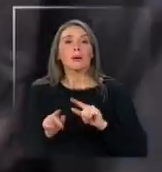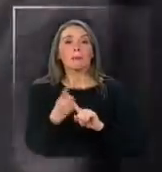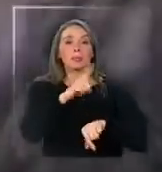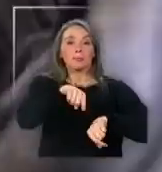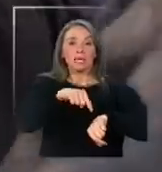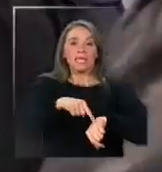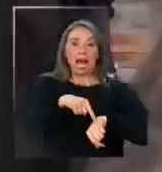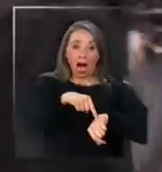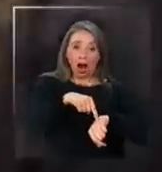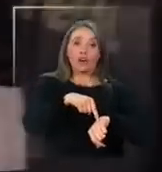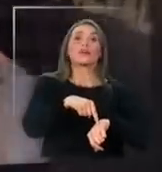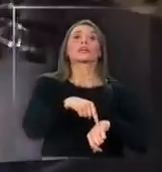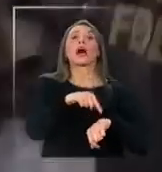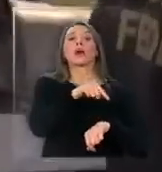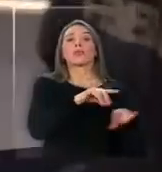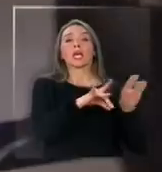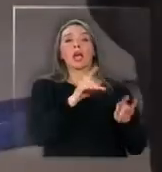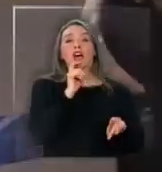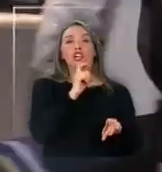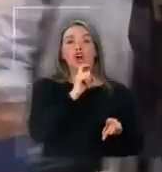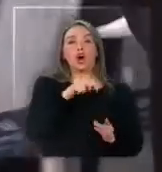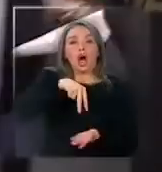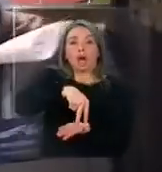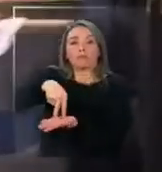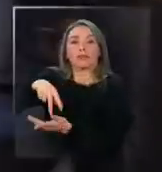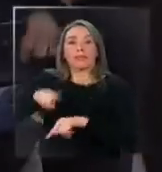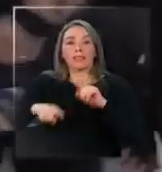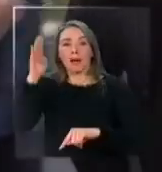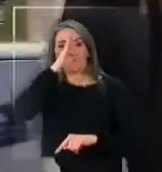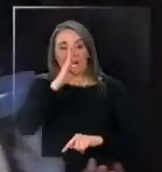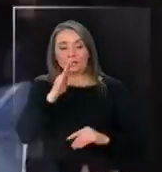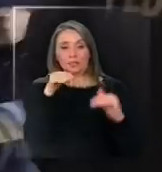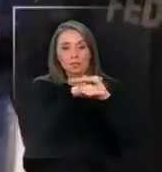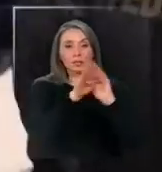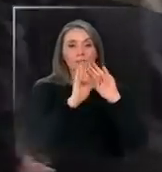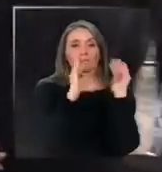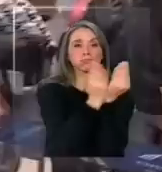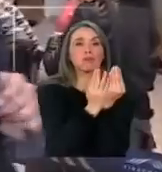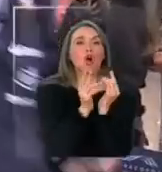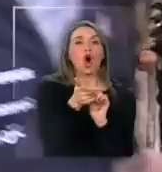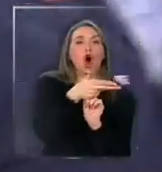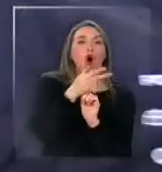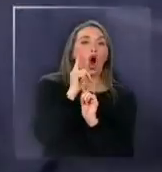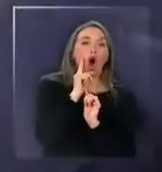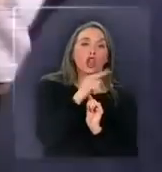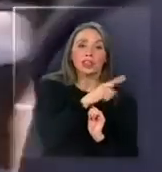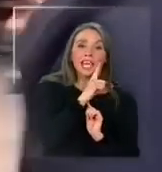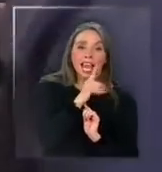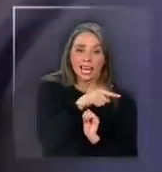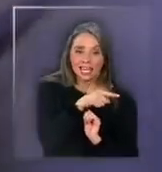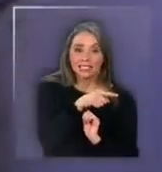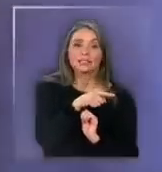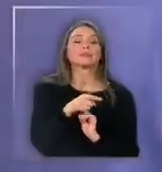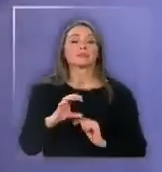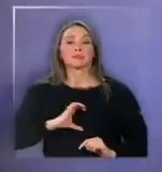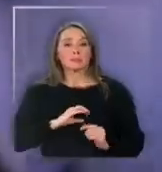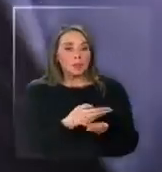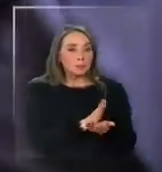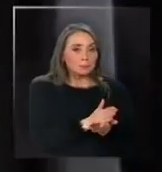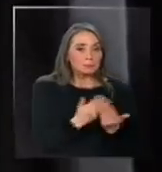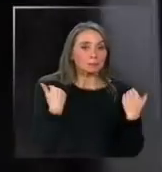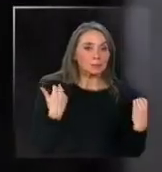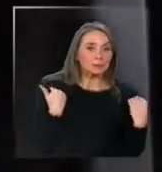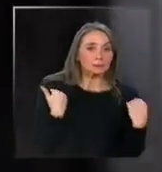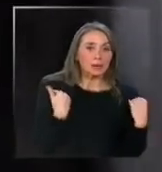de La Roja en tierra brasileña, ya resguardados en su búnker, donde Rueda alistará el estreno de la selección